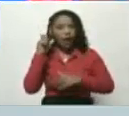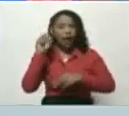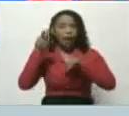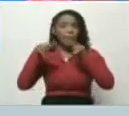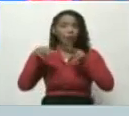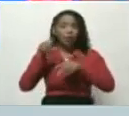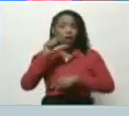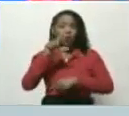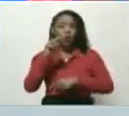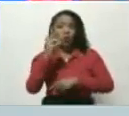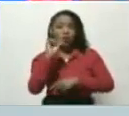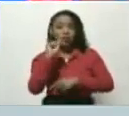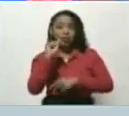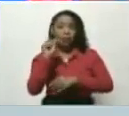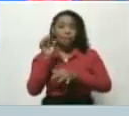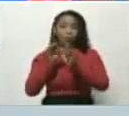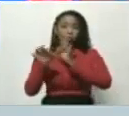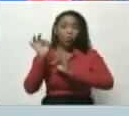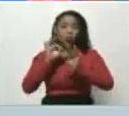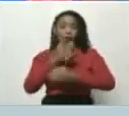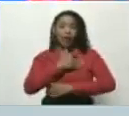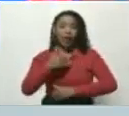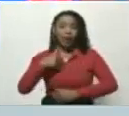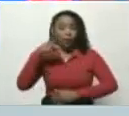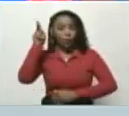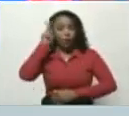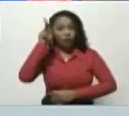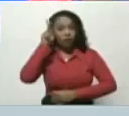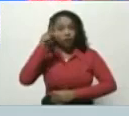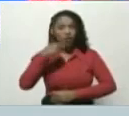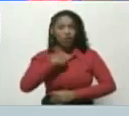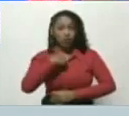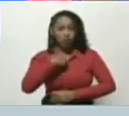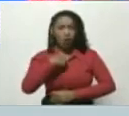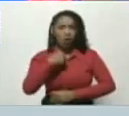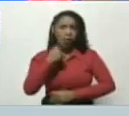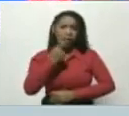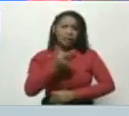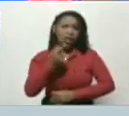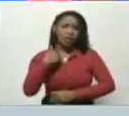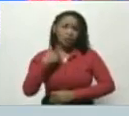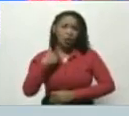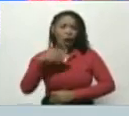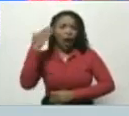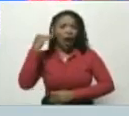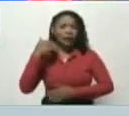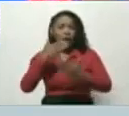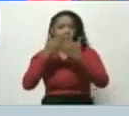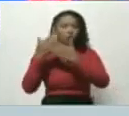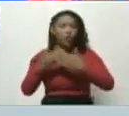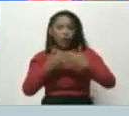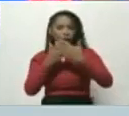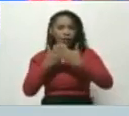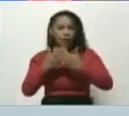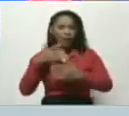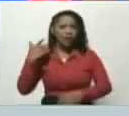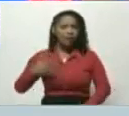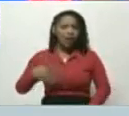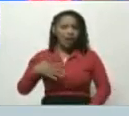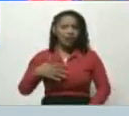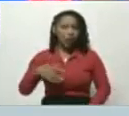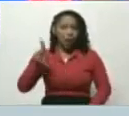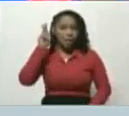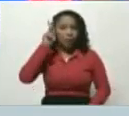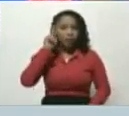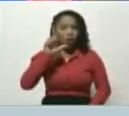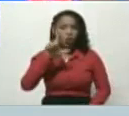me han comentado, querido profesor, y yo decía, cuando yo era estudiante en la Facultad de Derecho y el profesor